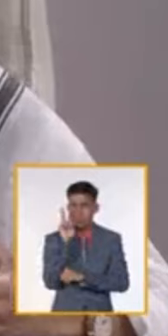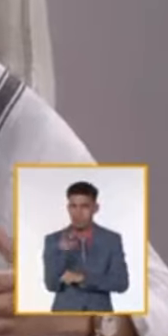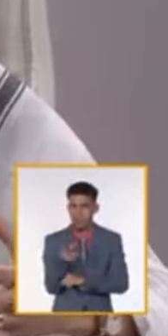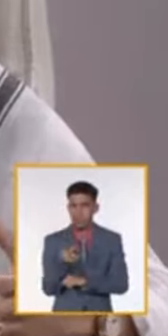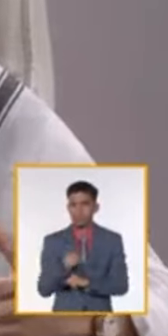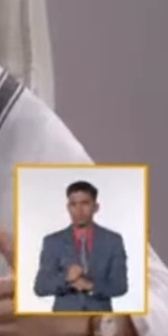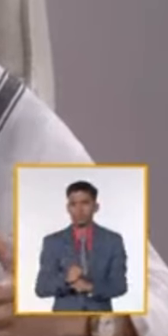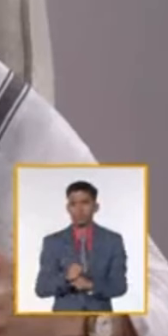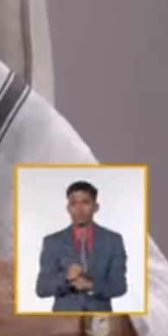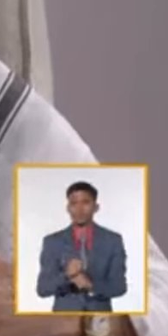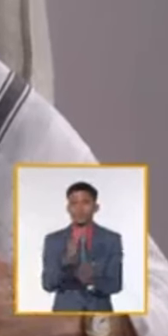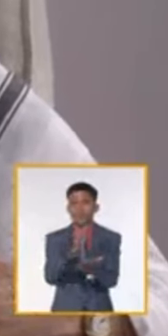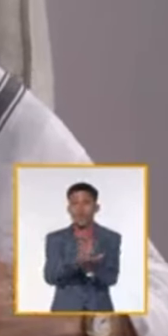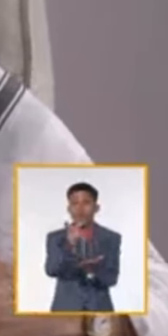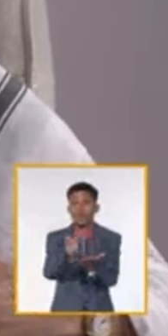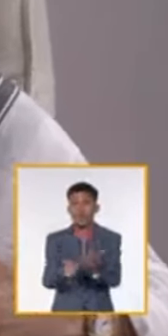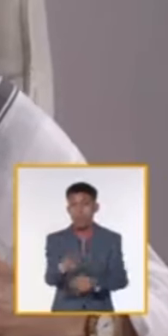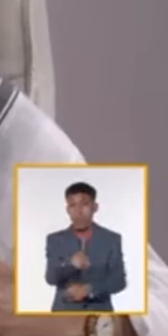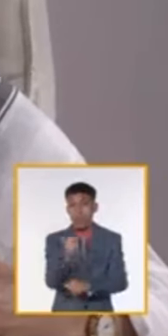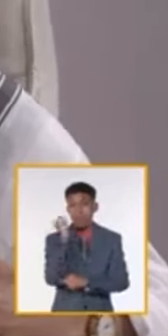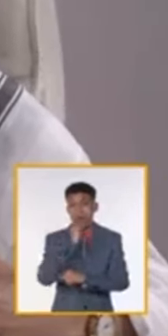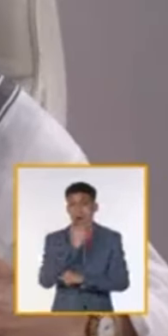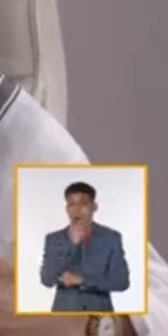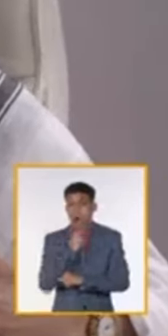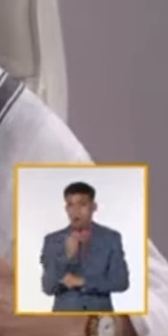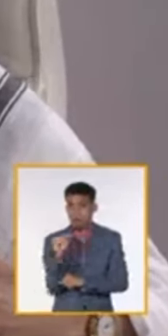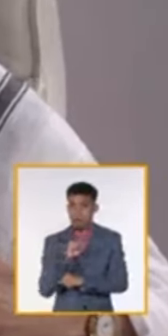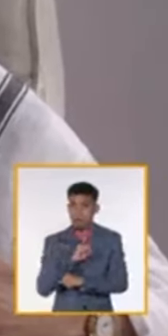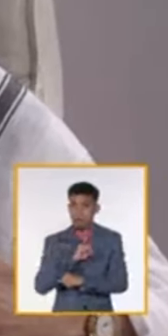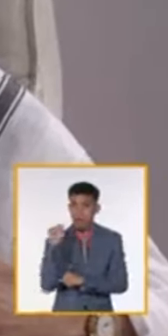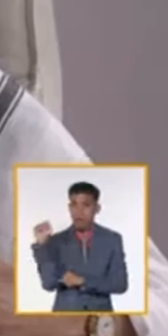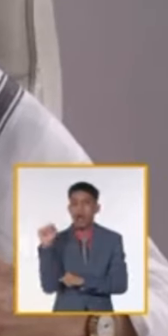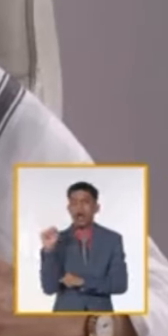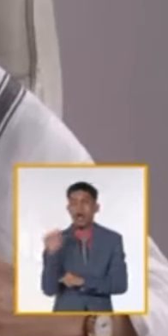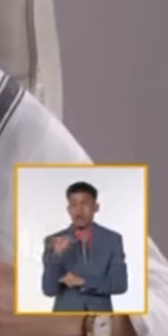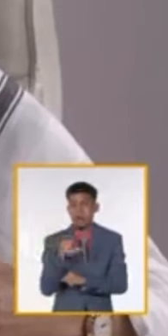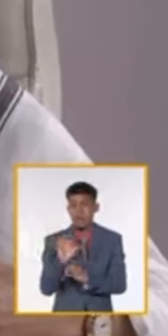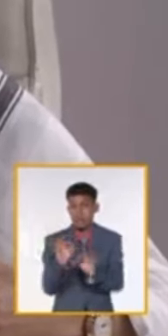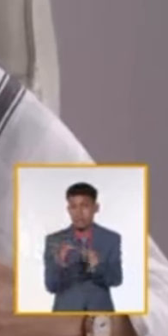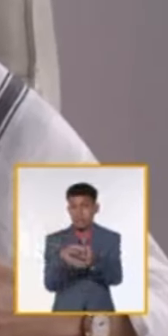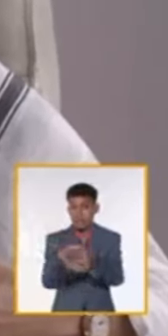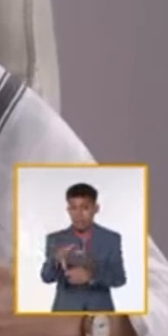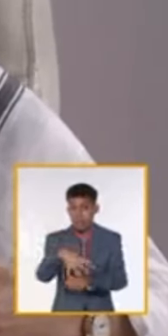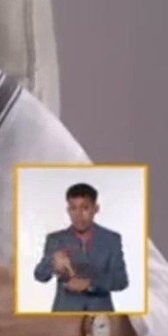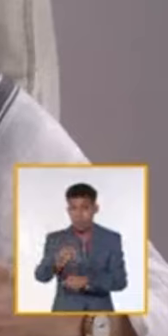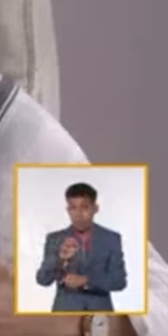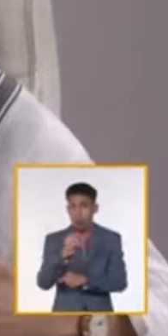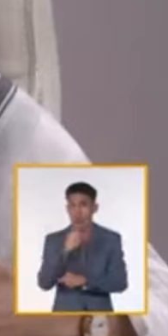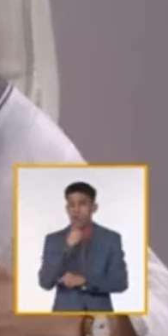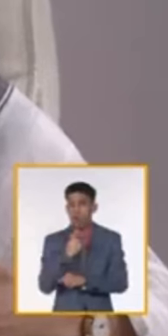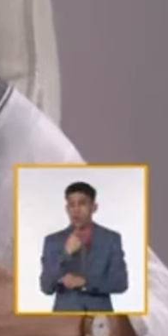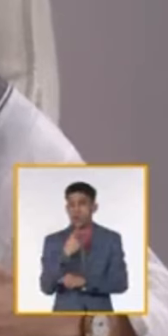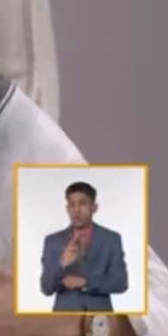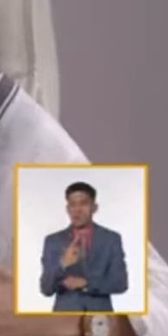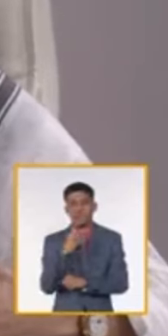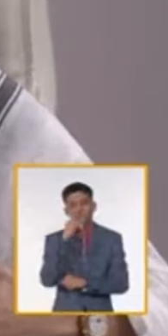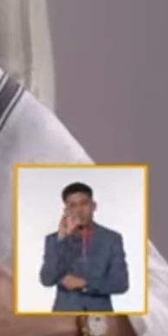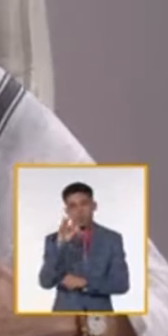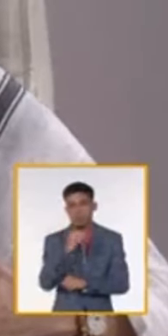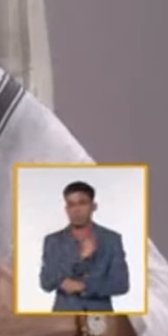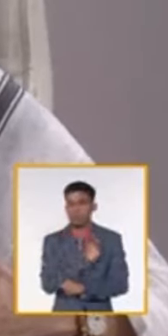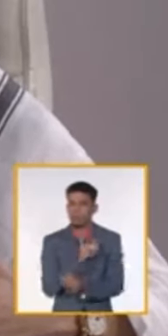recientes graduados de las generaciones más jóvenes. De hecho, se están negando a donar a las universidades mientras estas universidades